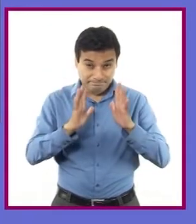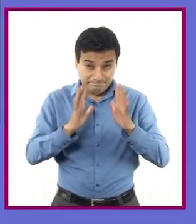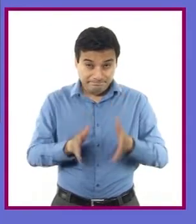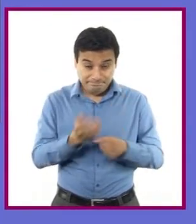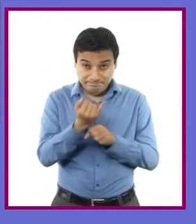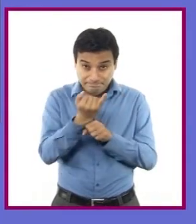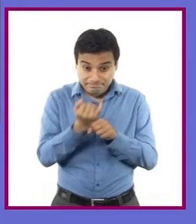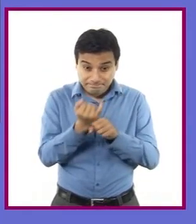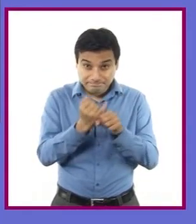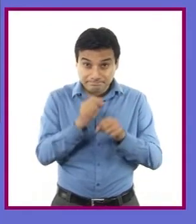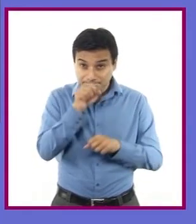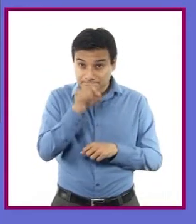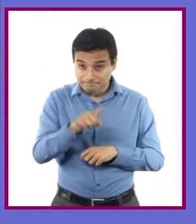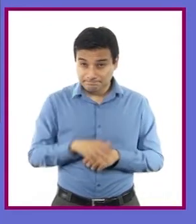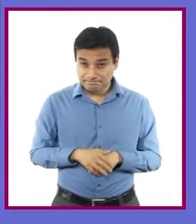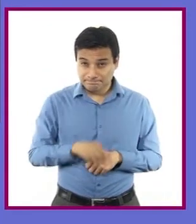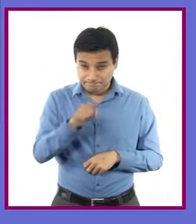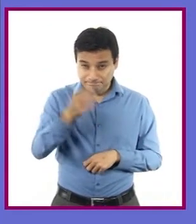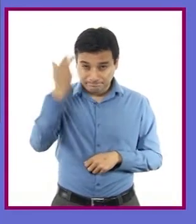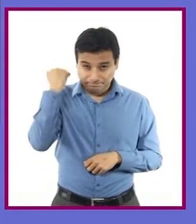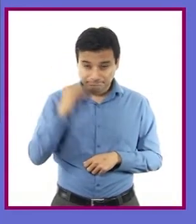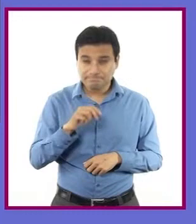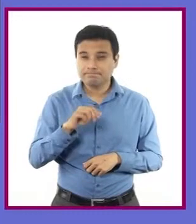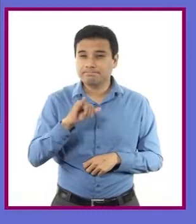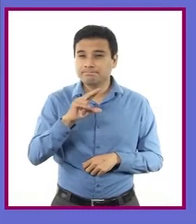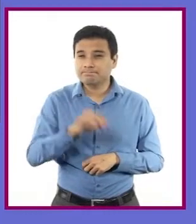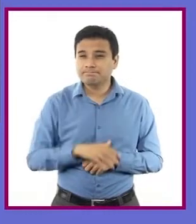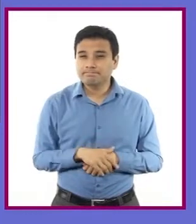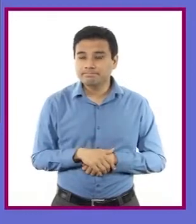en los textos que utilizas para tus investigaciones?